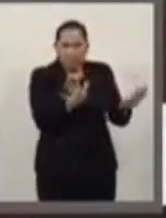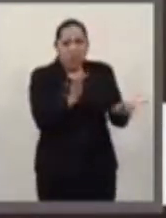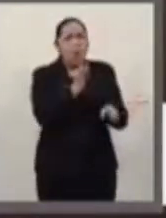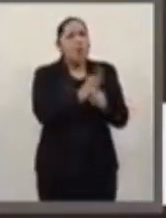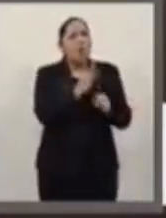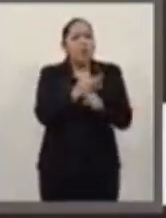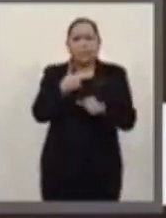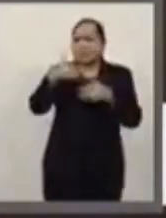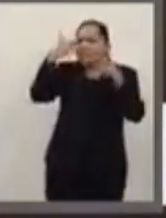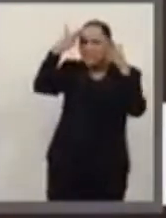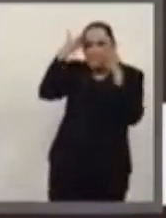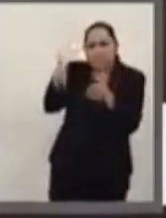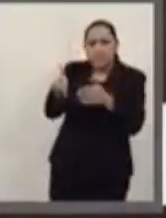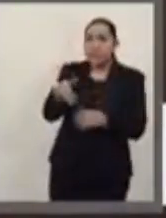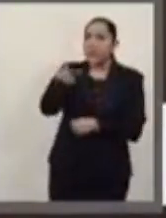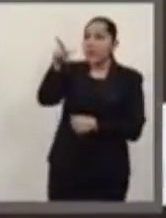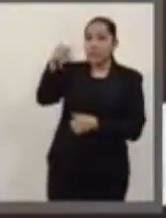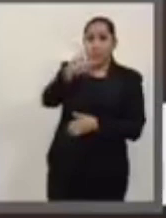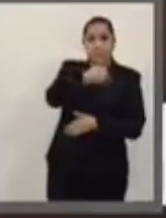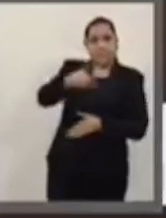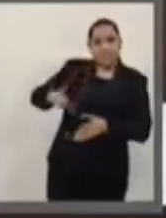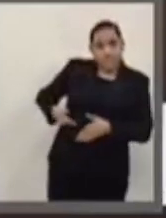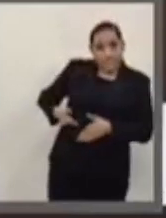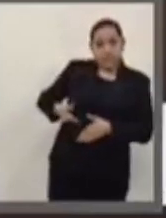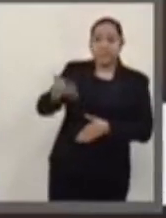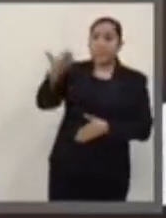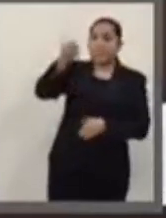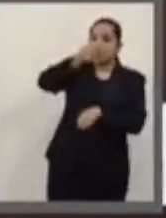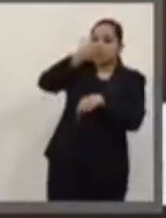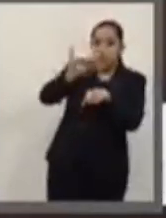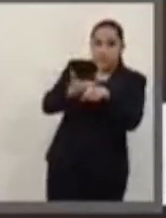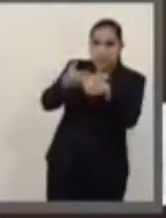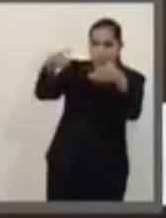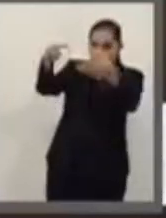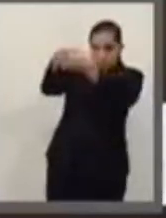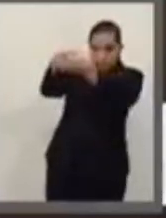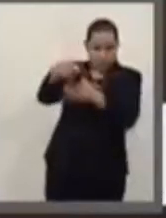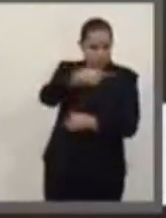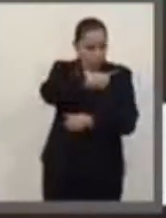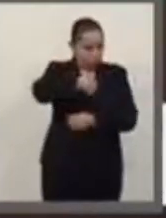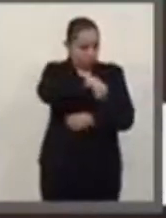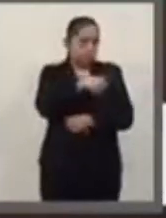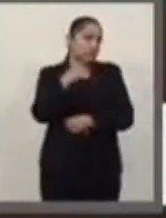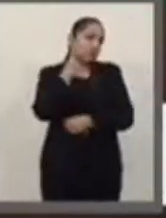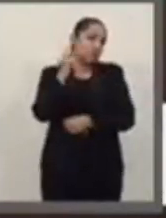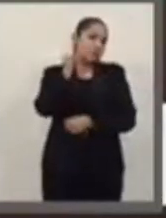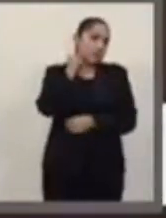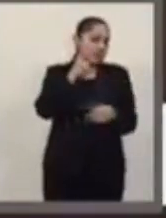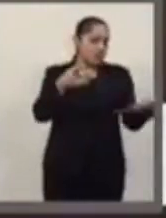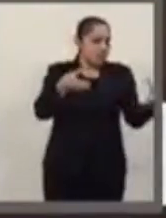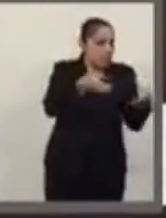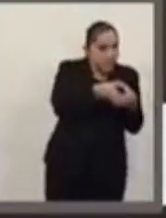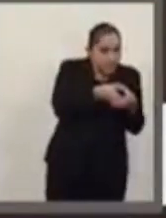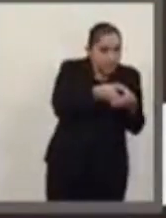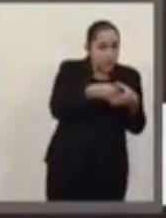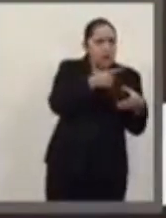las facultades del Poder Legislativo. Y ponerse a defender a ultranza